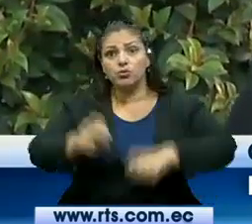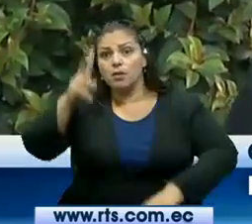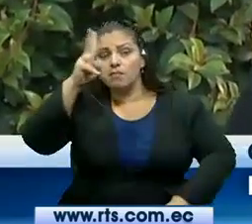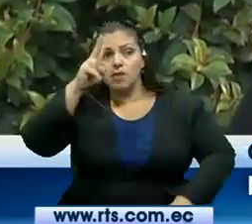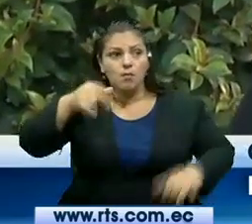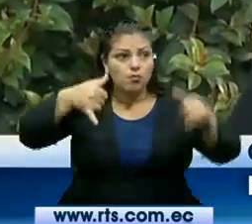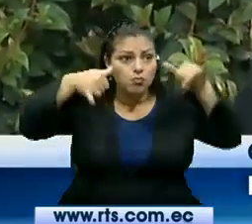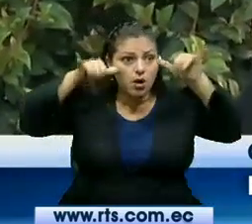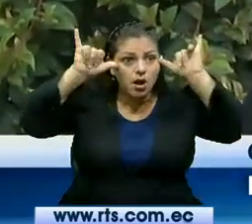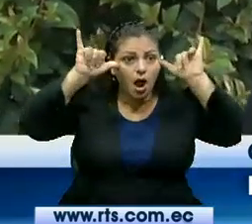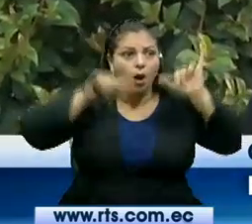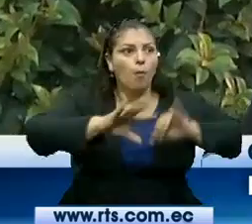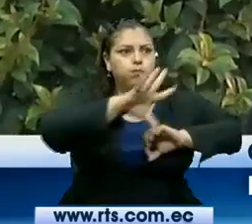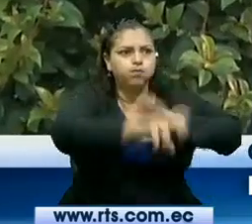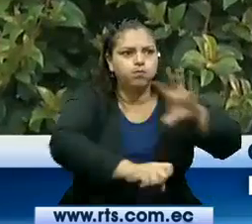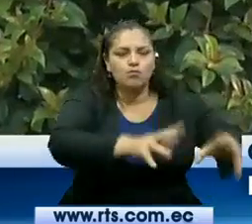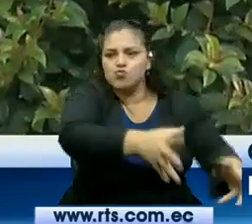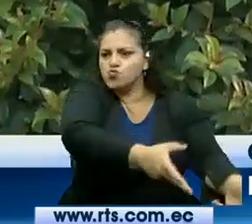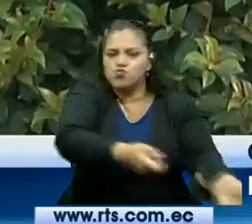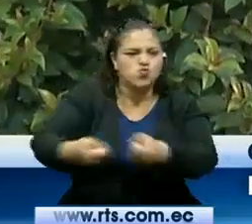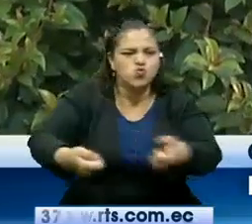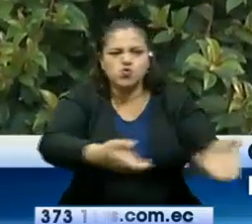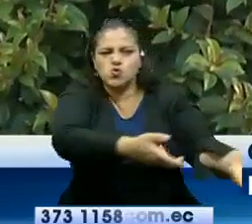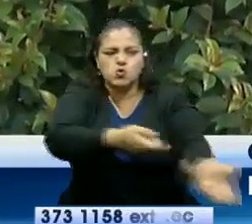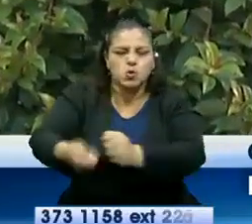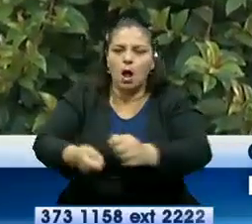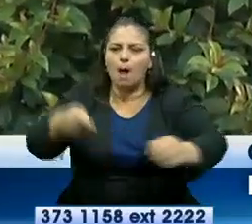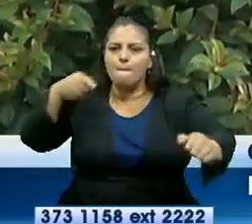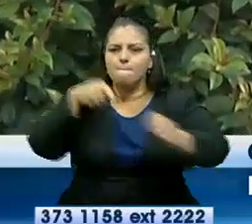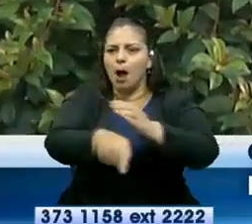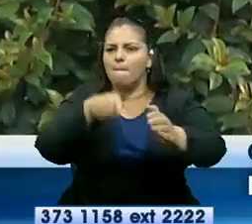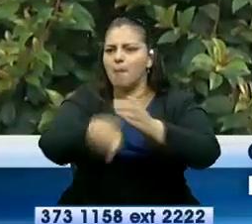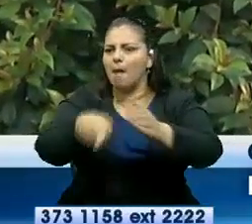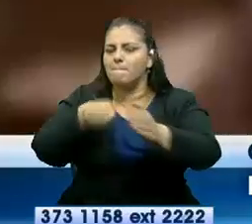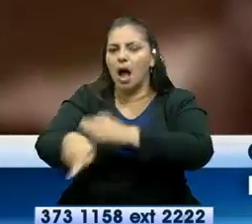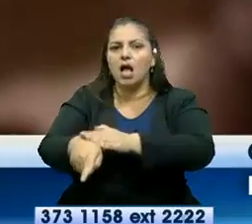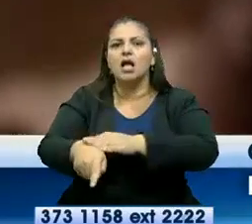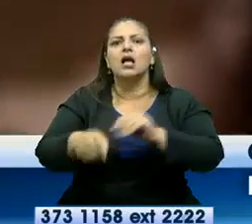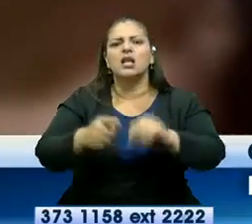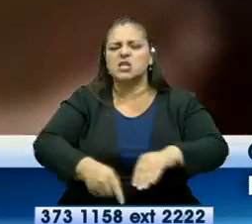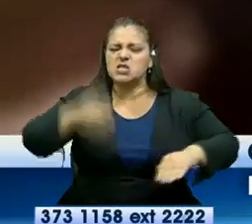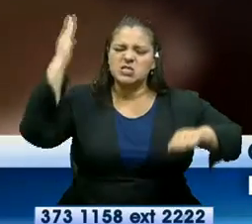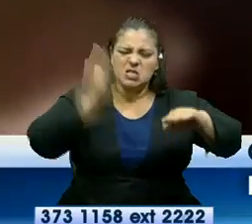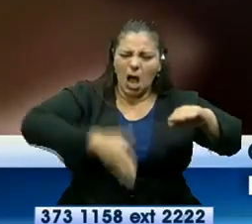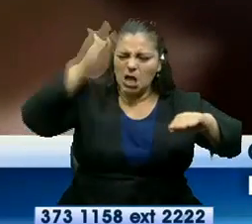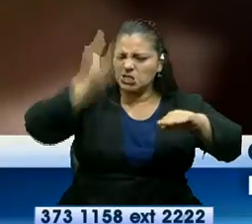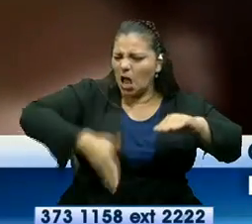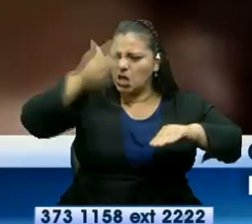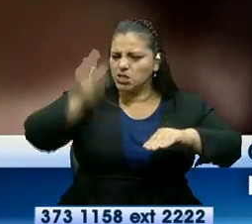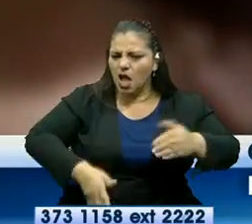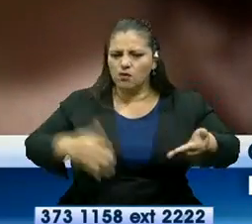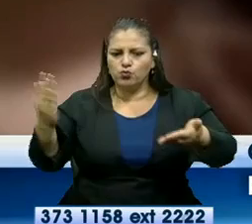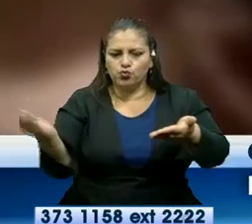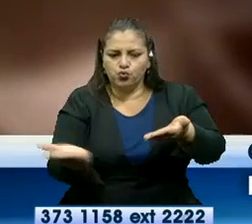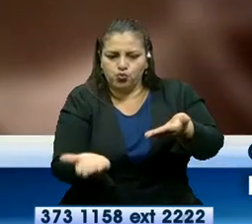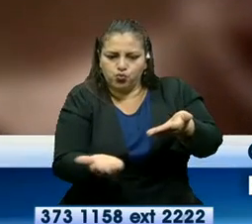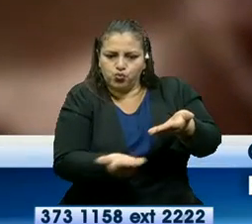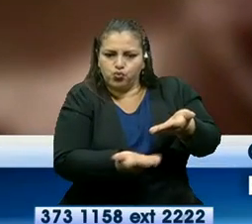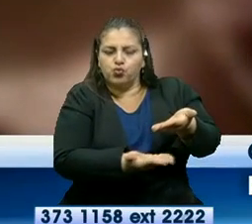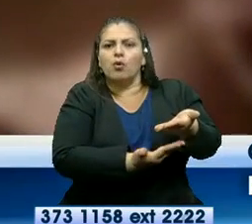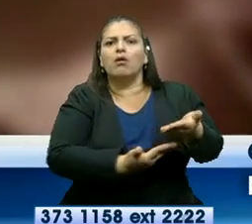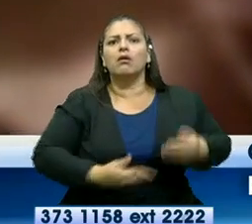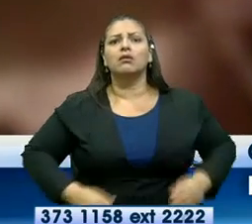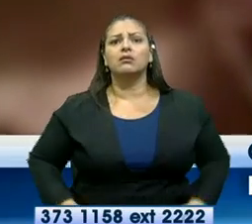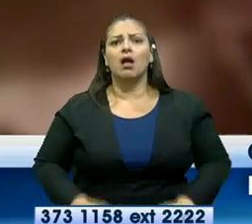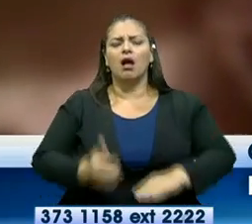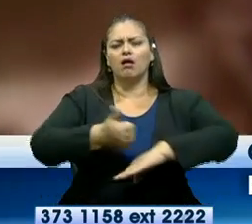este tipo de camales, porque no sabemos la procedencia de los animales. Cuando llenaron el predio, las autoridades respectivas confirmaron